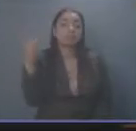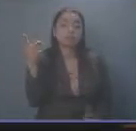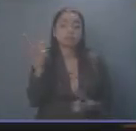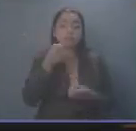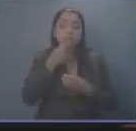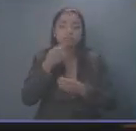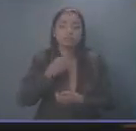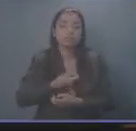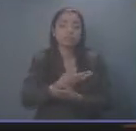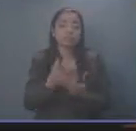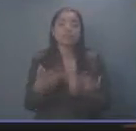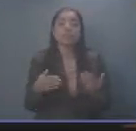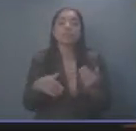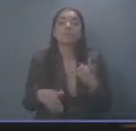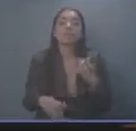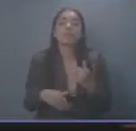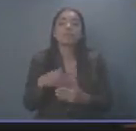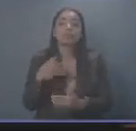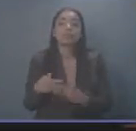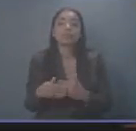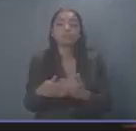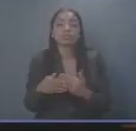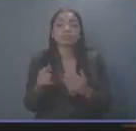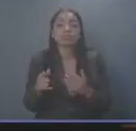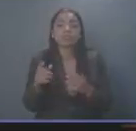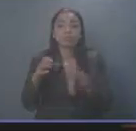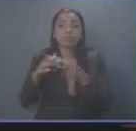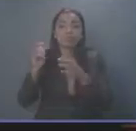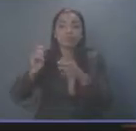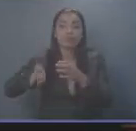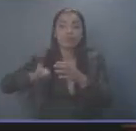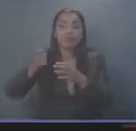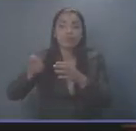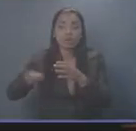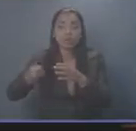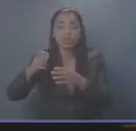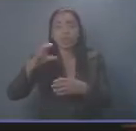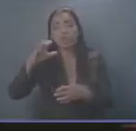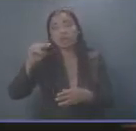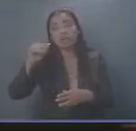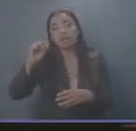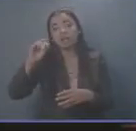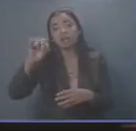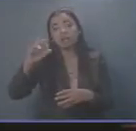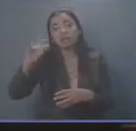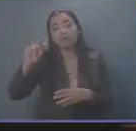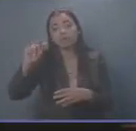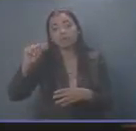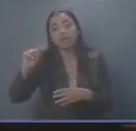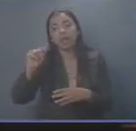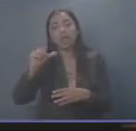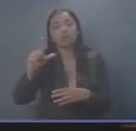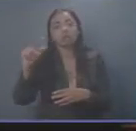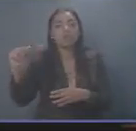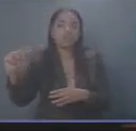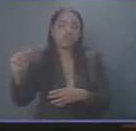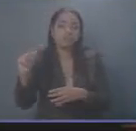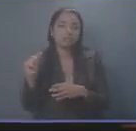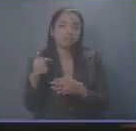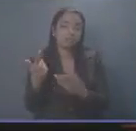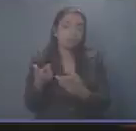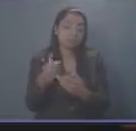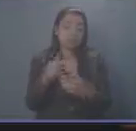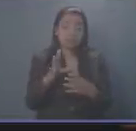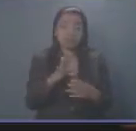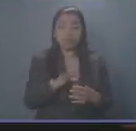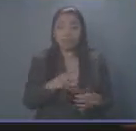una disposición de una Corte Federal de California que ha admitido una demanda de una valiente